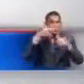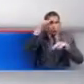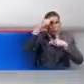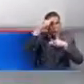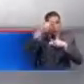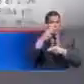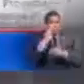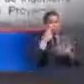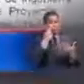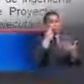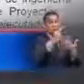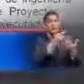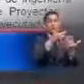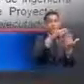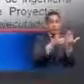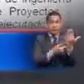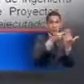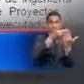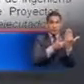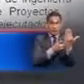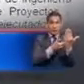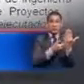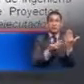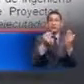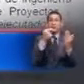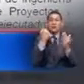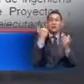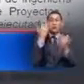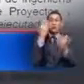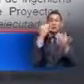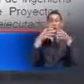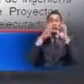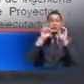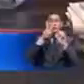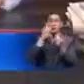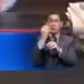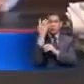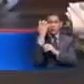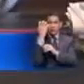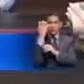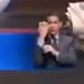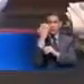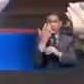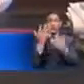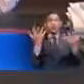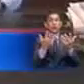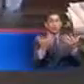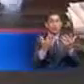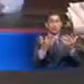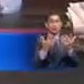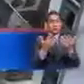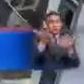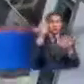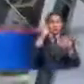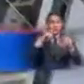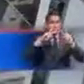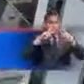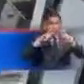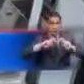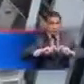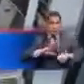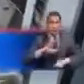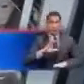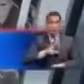la resolución 7145 del 14 de diciembre de 2015, en la cual, tras una auditoría de ingeniería